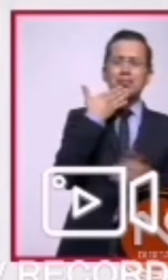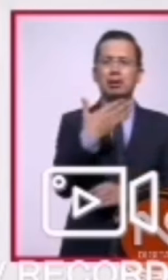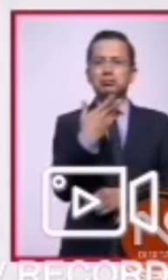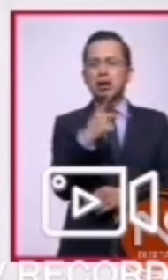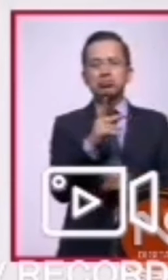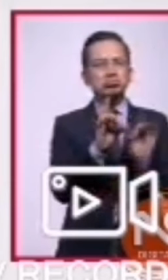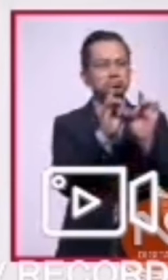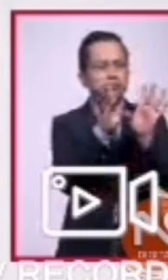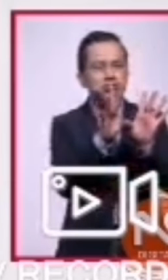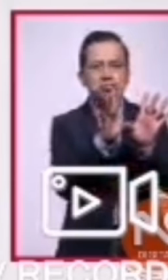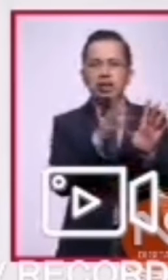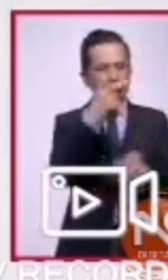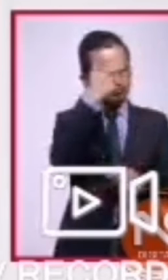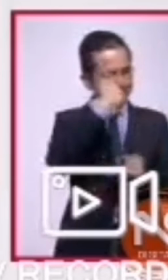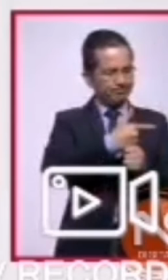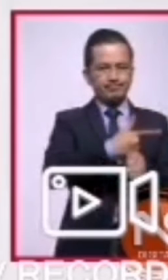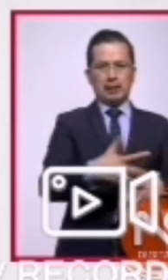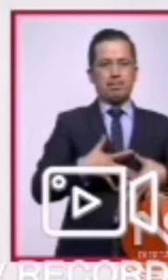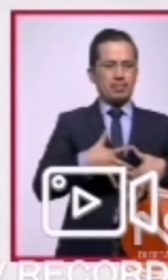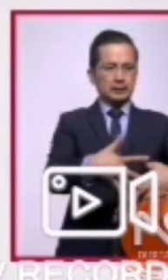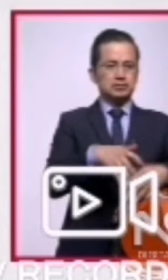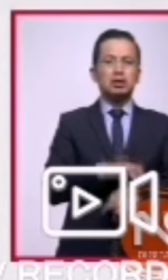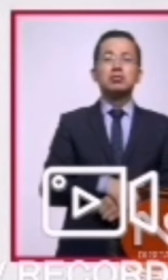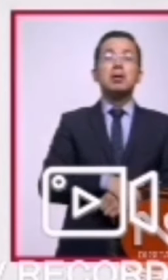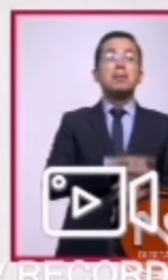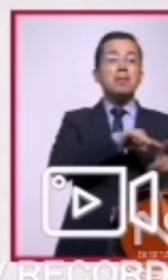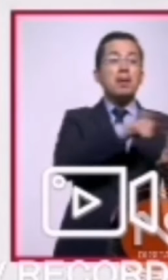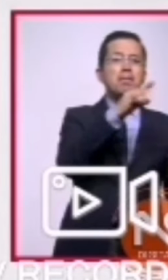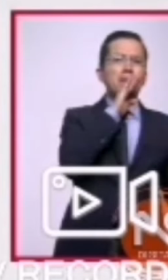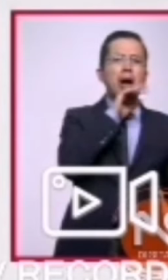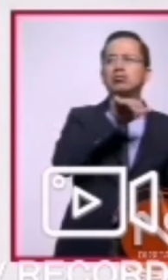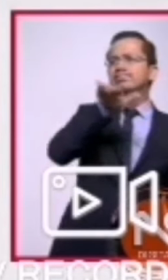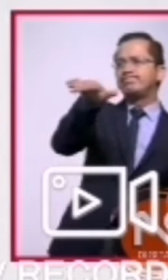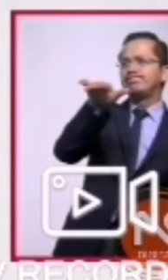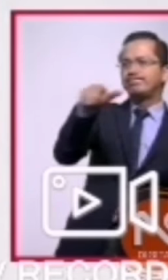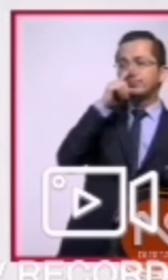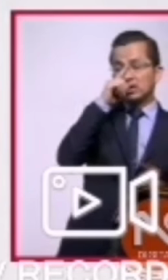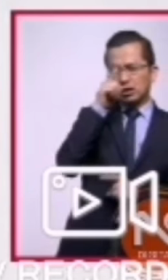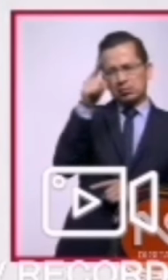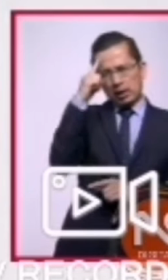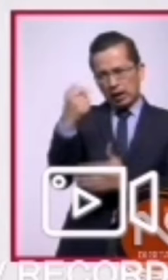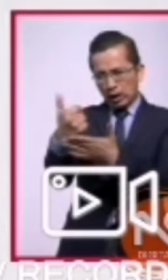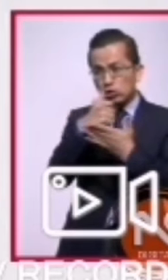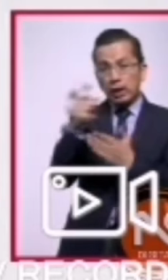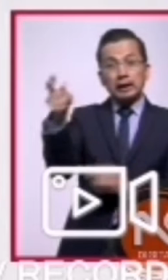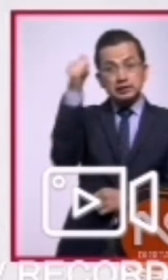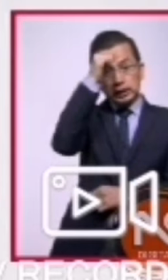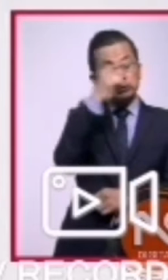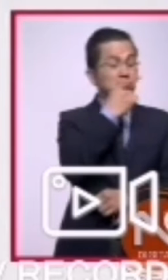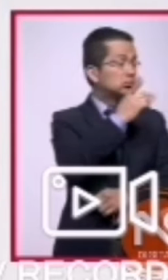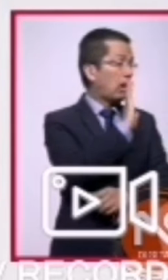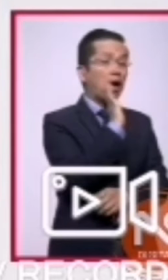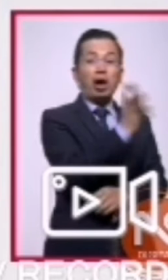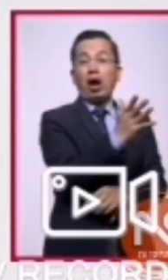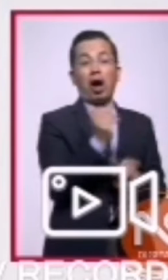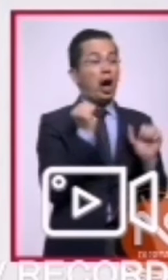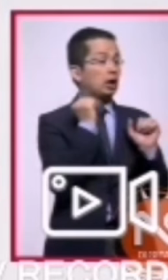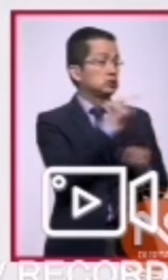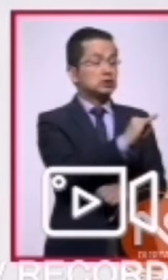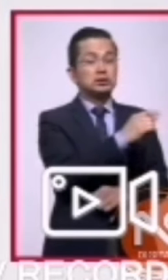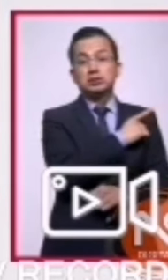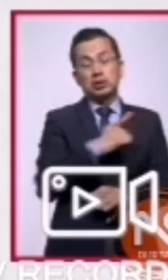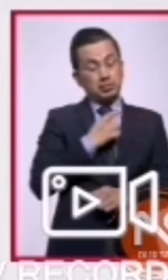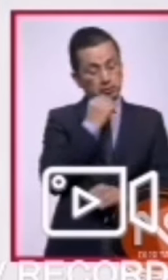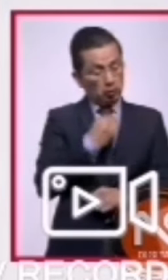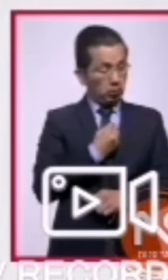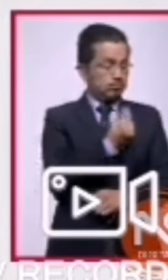Su madre buscó ayuda en la iglesia y el padre le dijo que todos teníamos una cruz que cargar. Magdalena tuvo una hija, producto